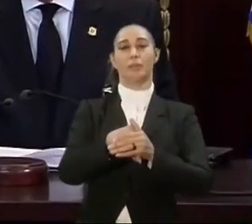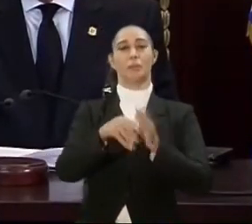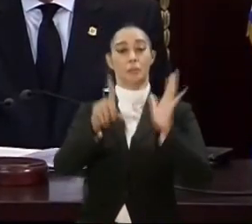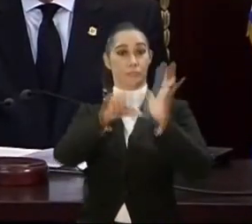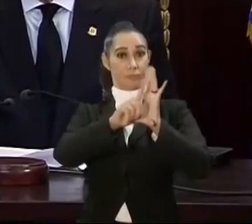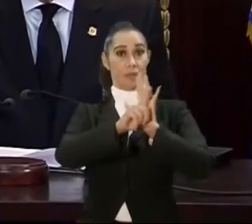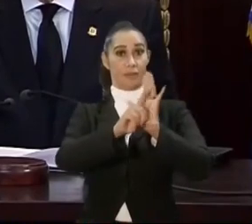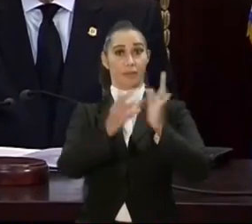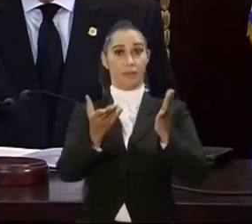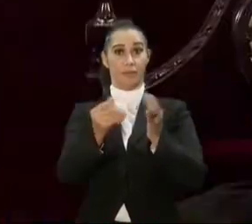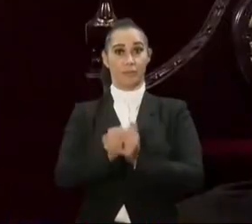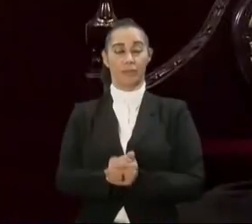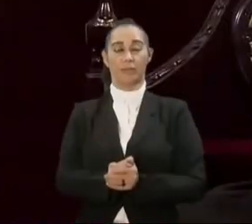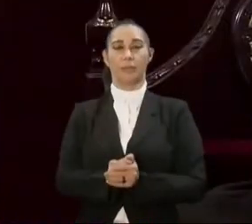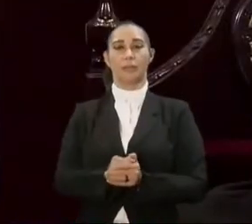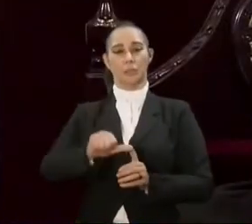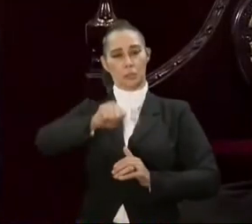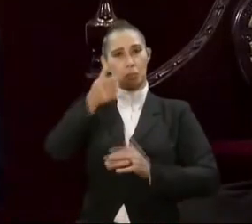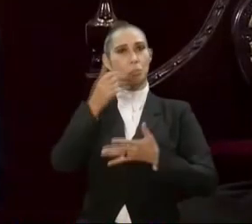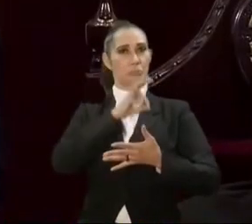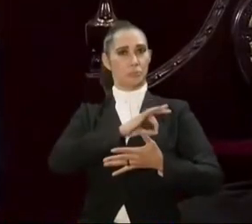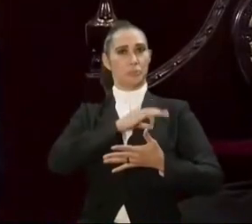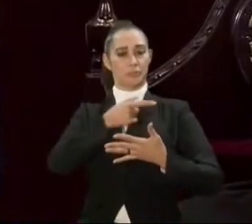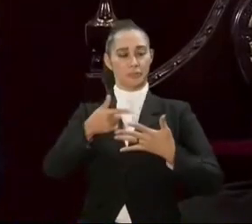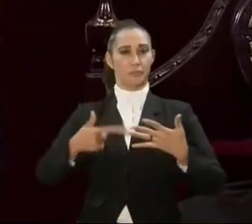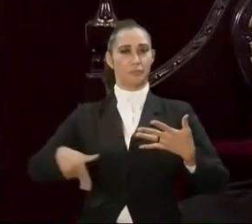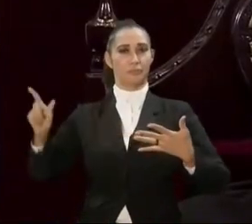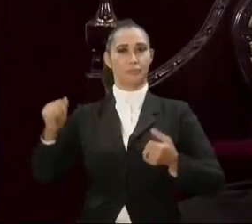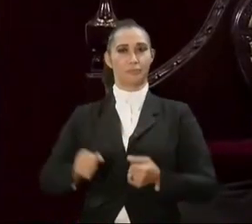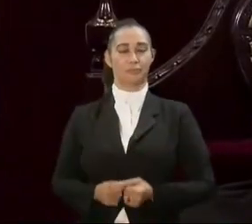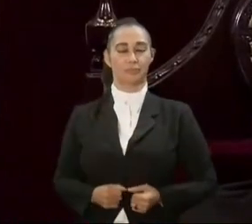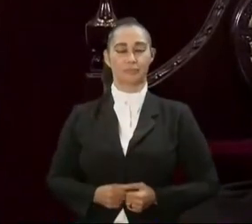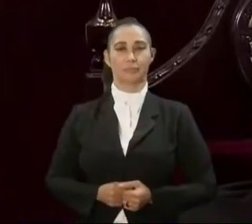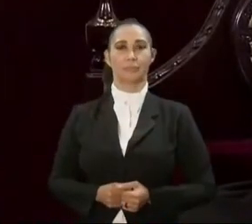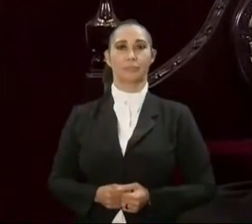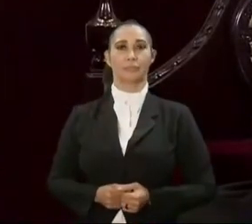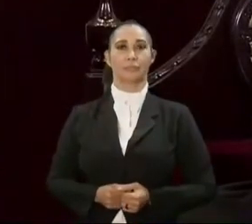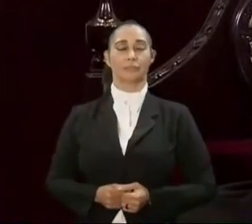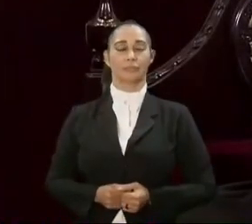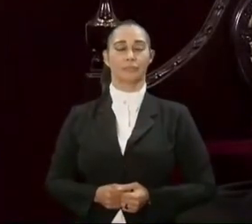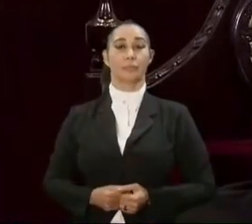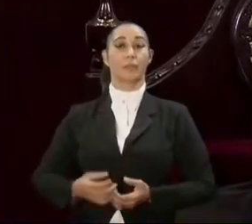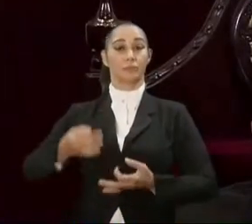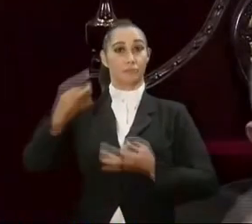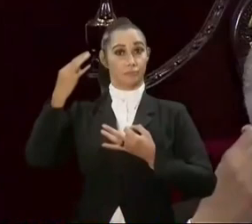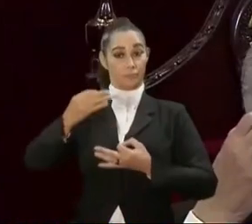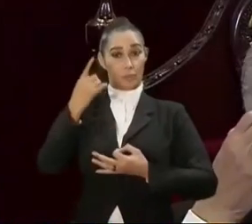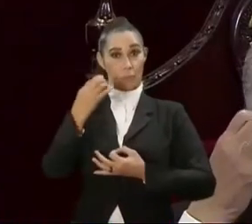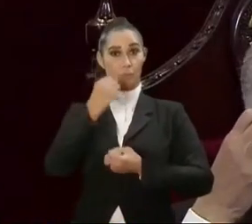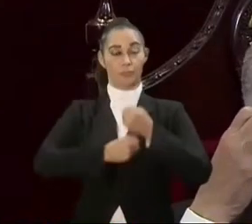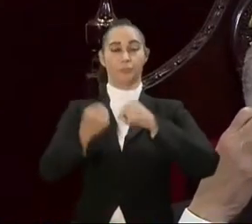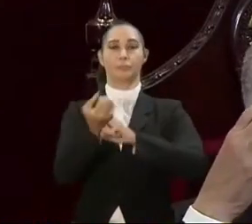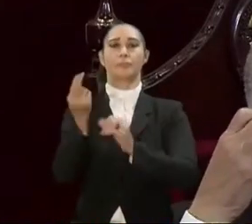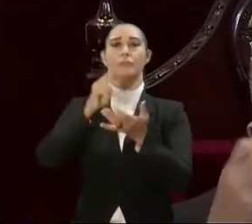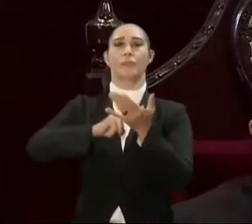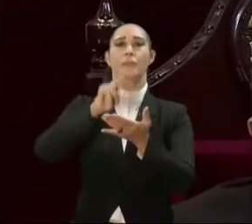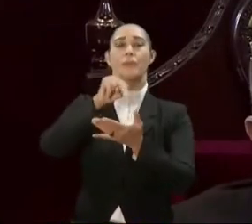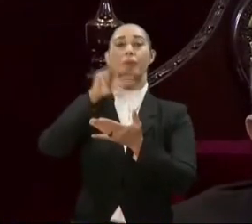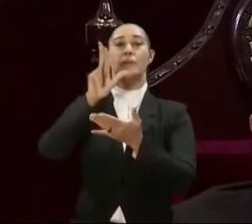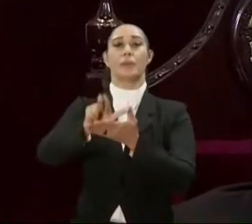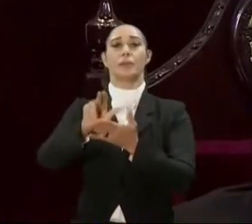entidades financieras del mercado, entre otros beneficios. Les aseguro que en este año